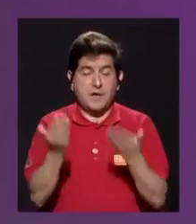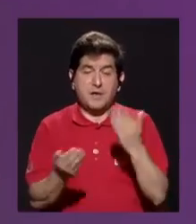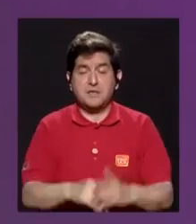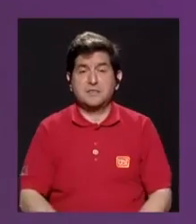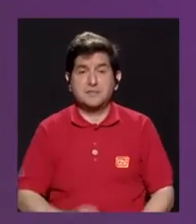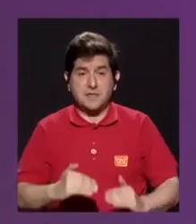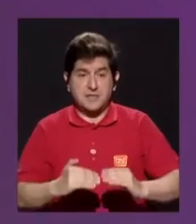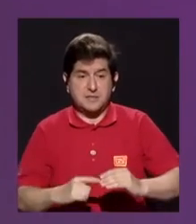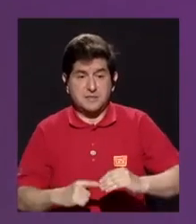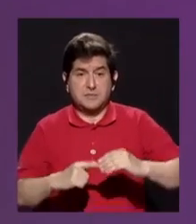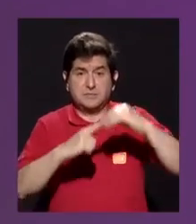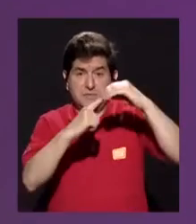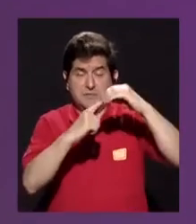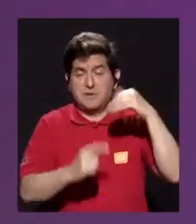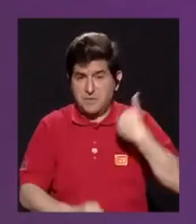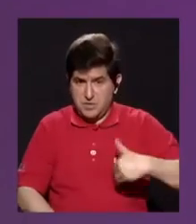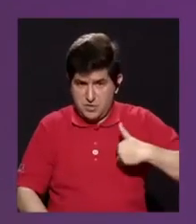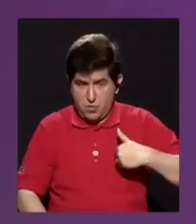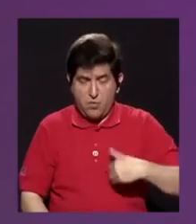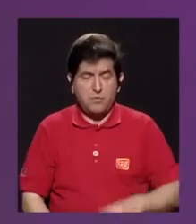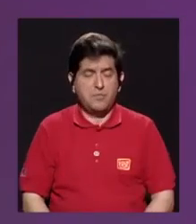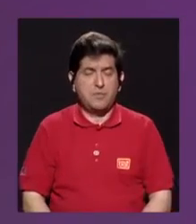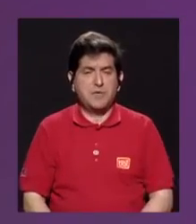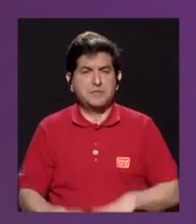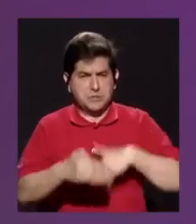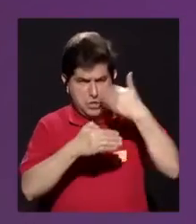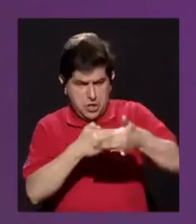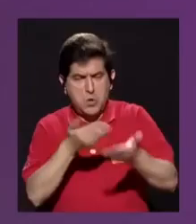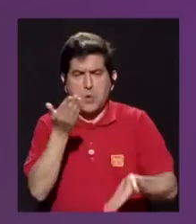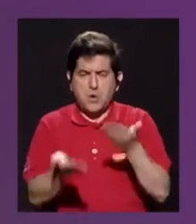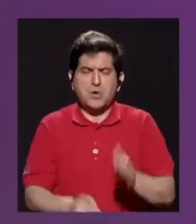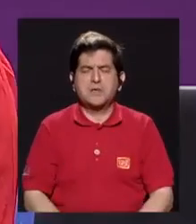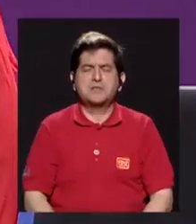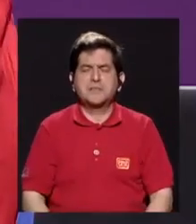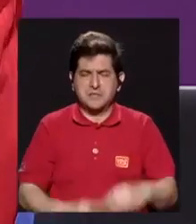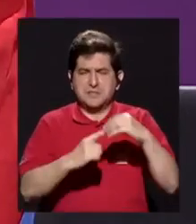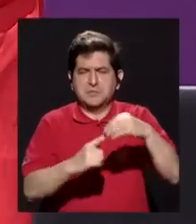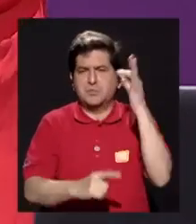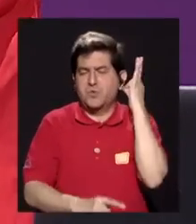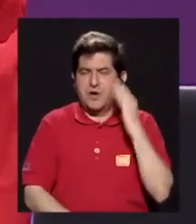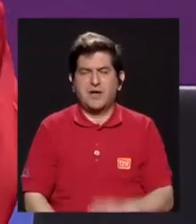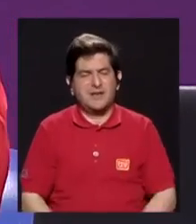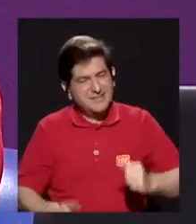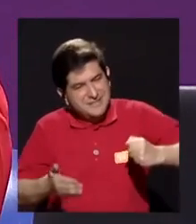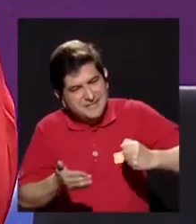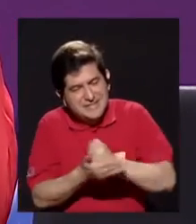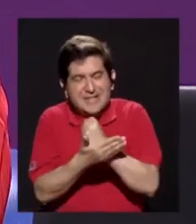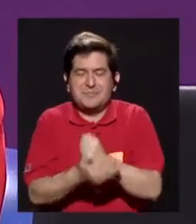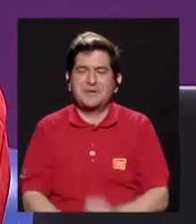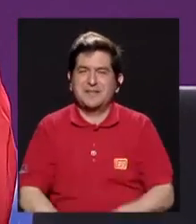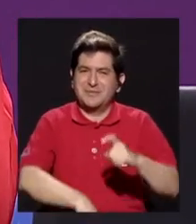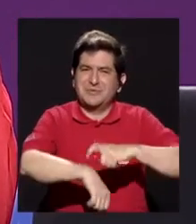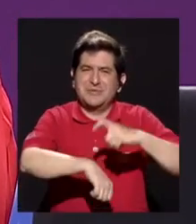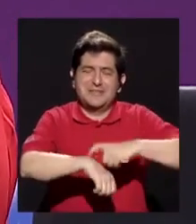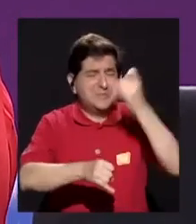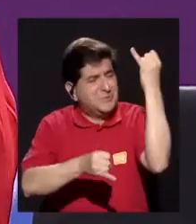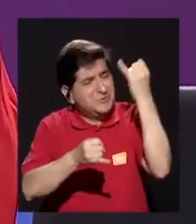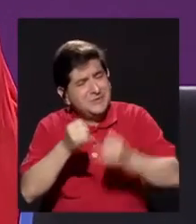que mujeres, pero llegará el momento que vamos a ver más mujeres que hombres. Vieran que lamento decirles que se nos agotó el